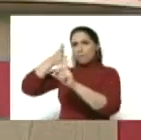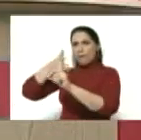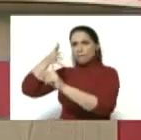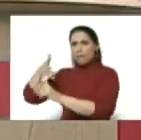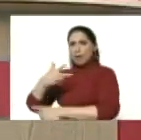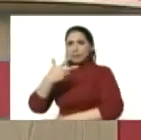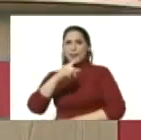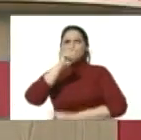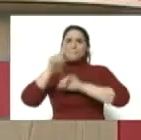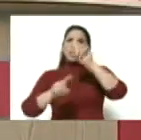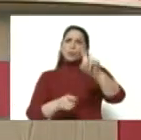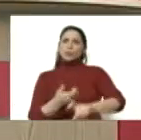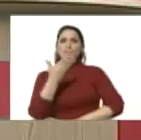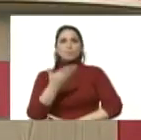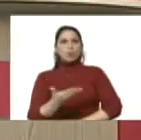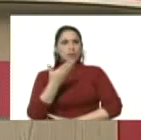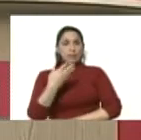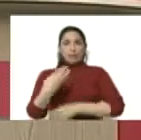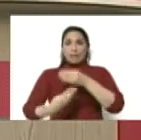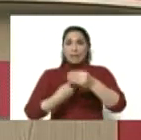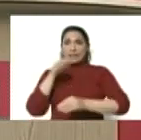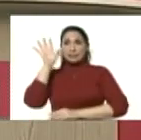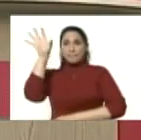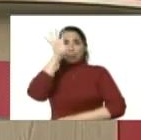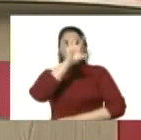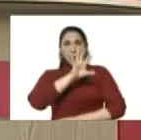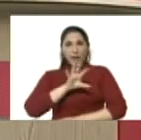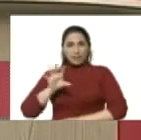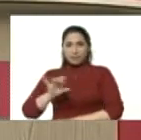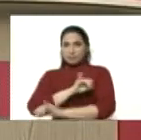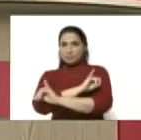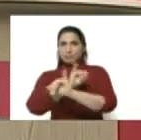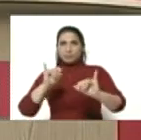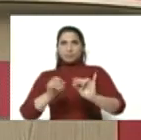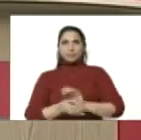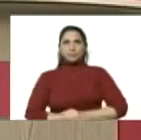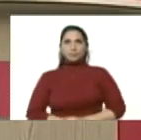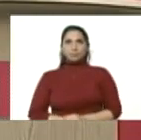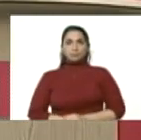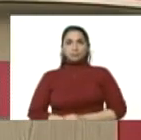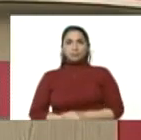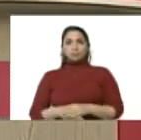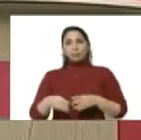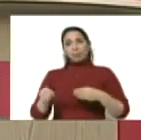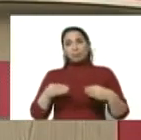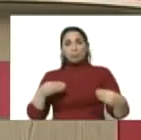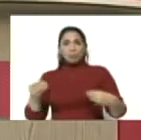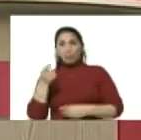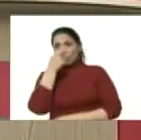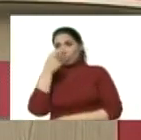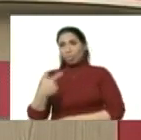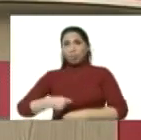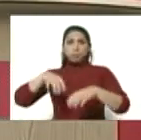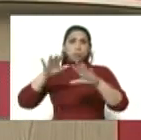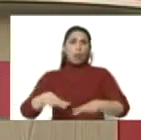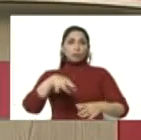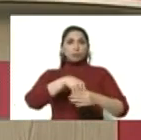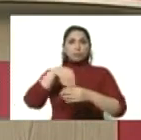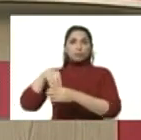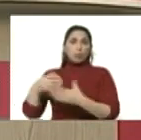tres preguntas clave que le hace a los países que están relajando y que están levantando la